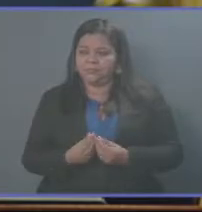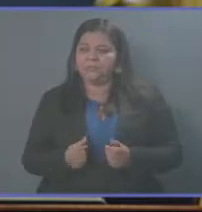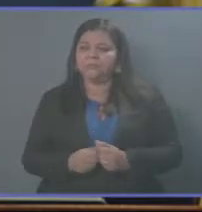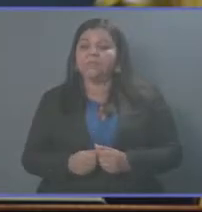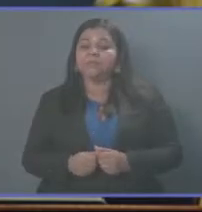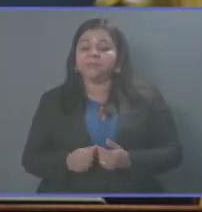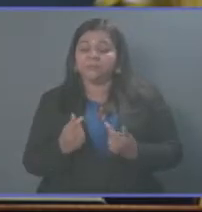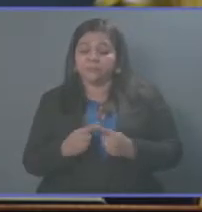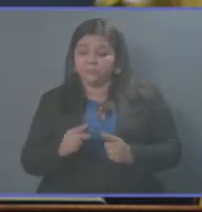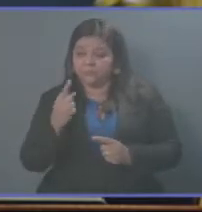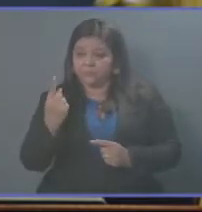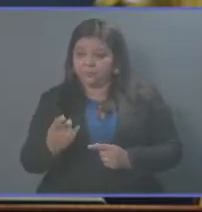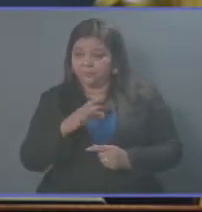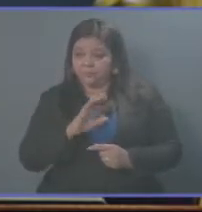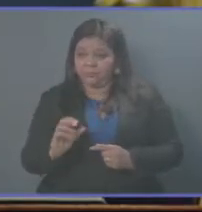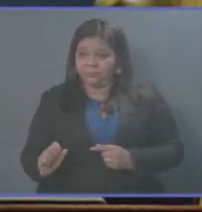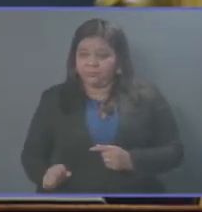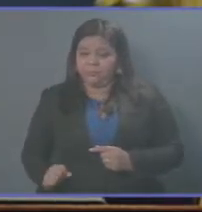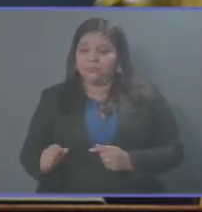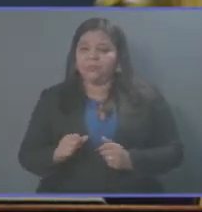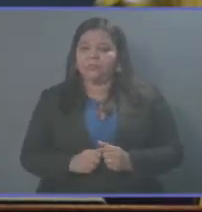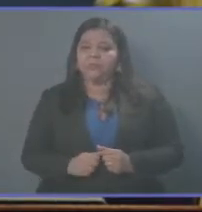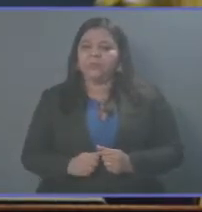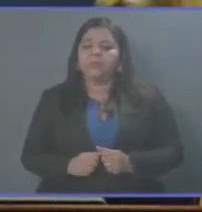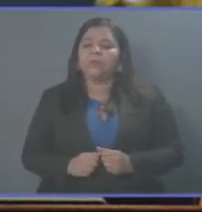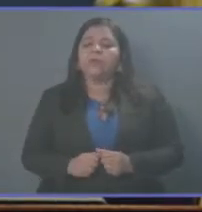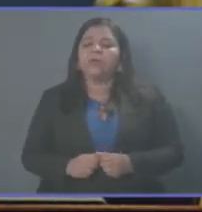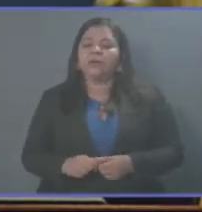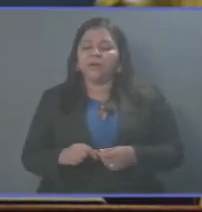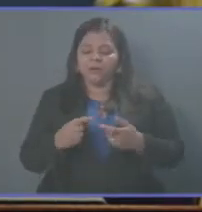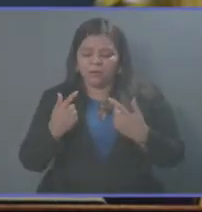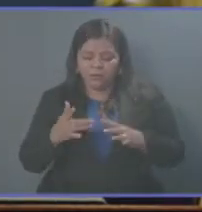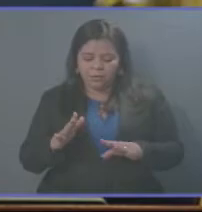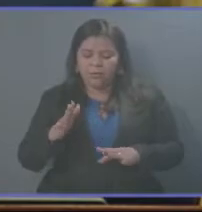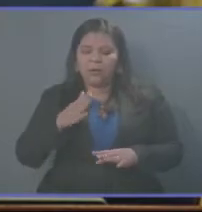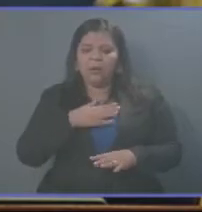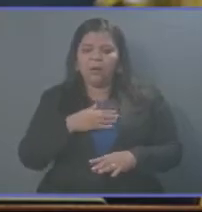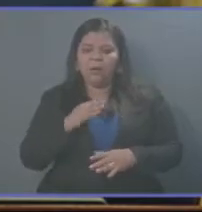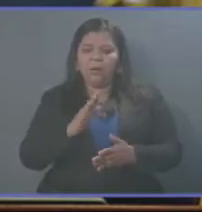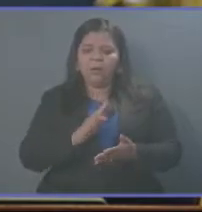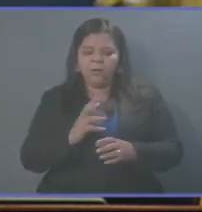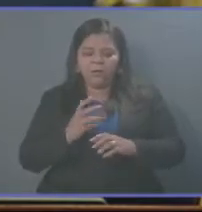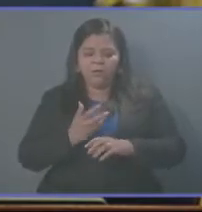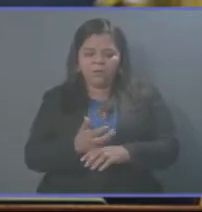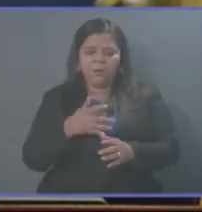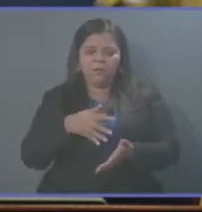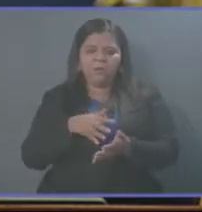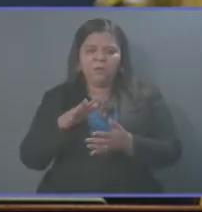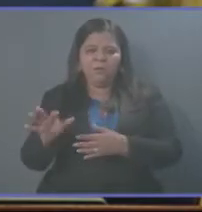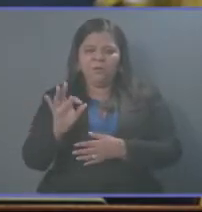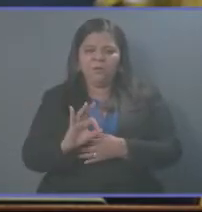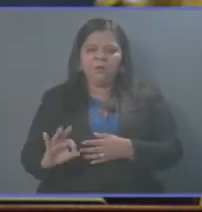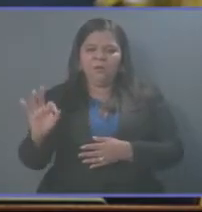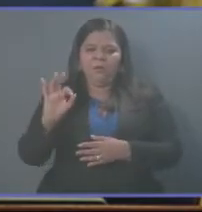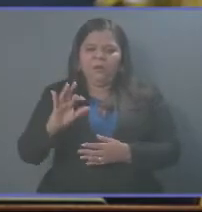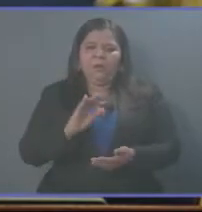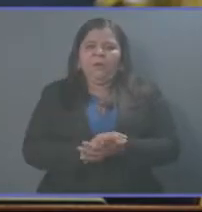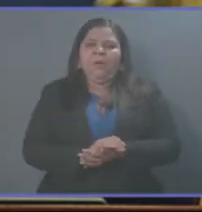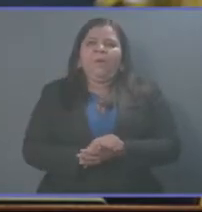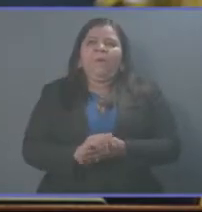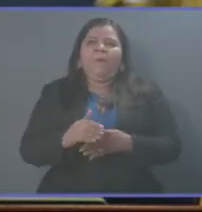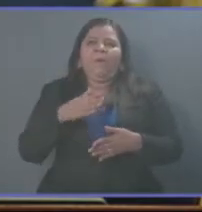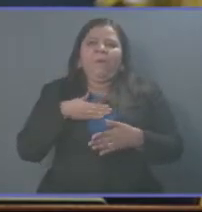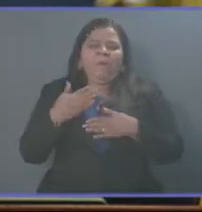donde los salvadoreños perciben la oferta de transporte público de calidad, de